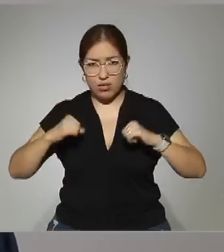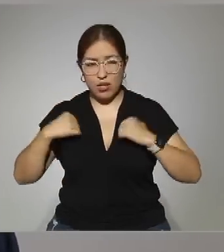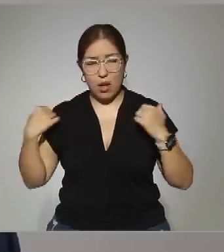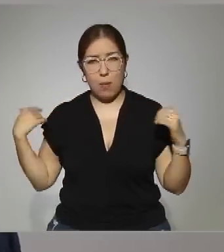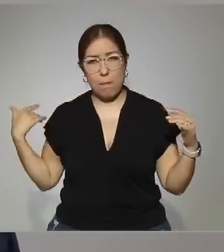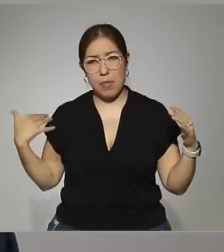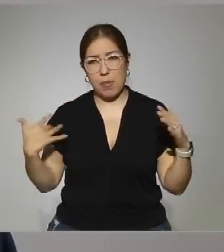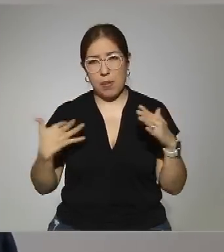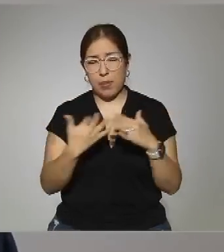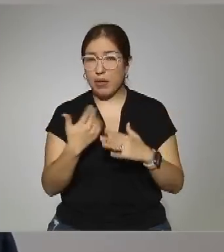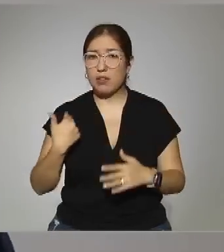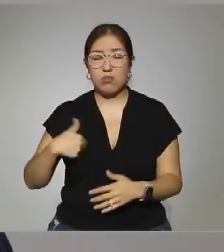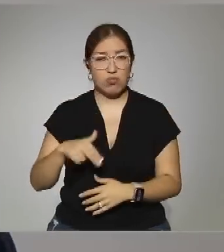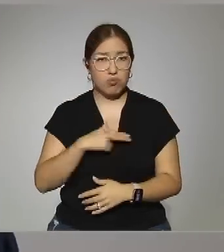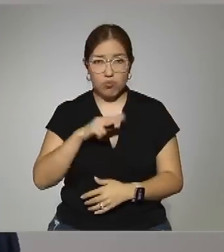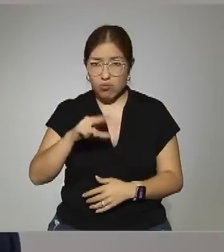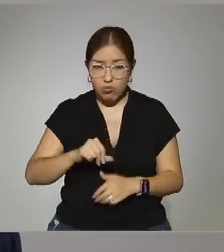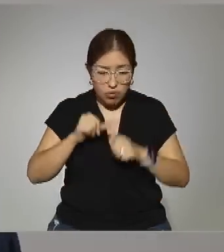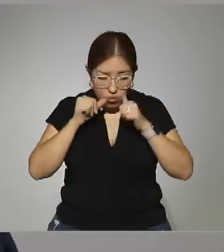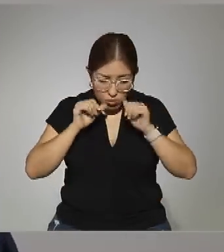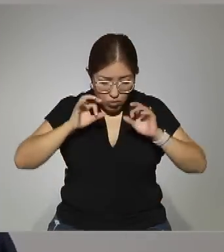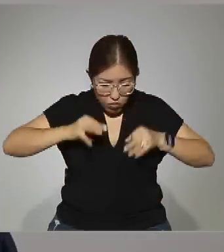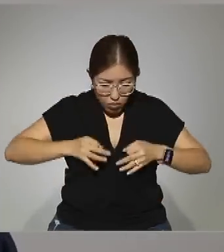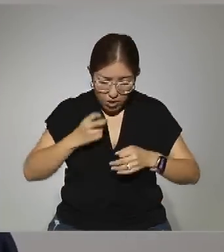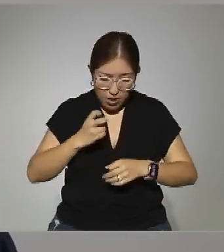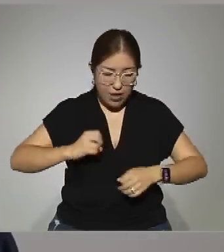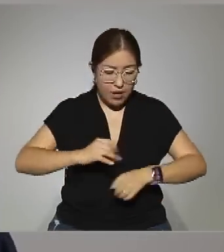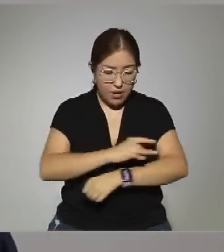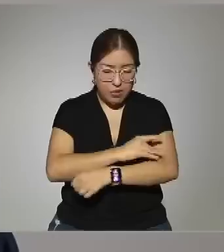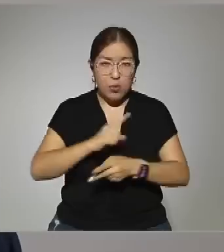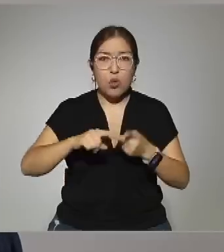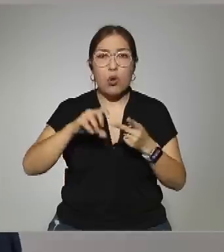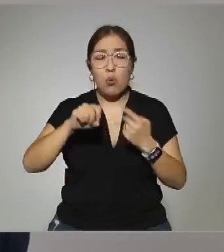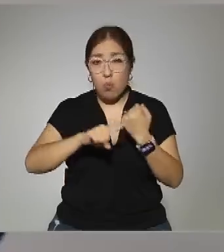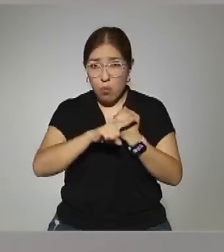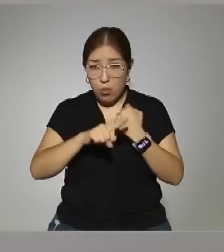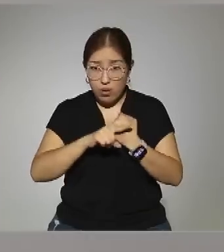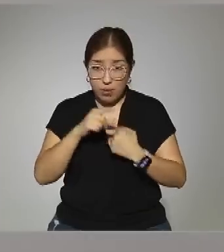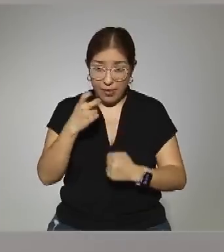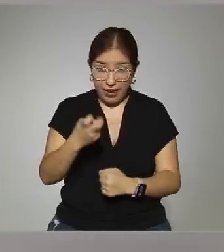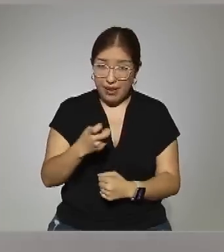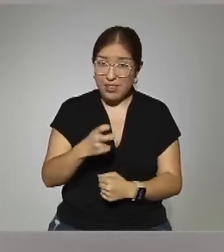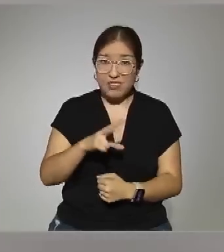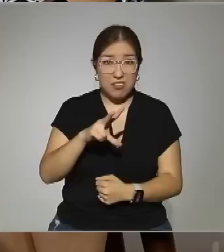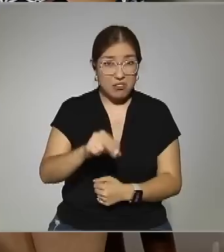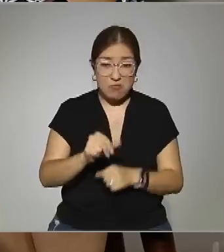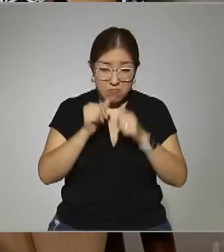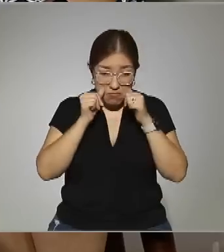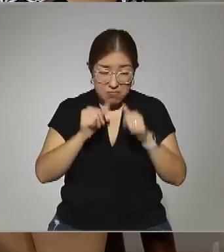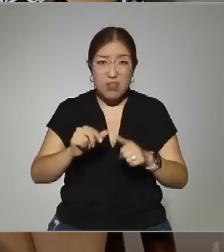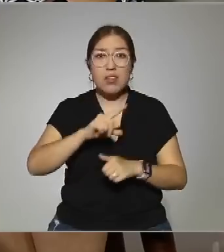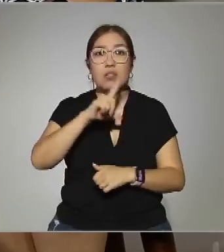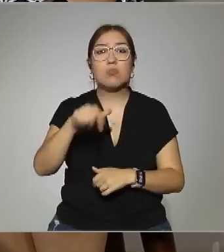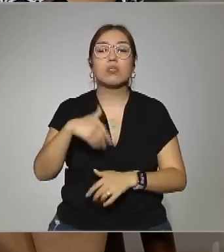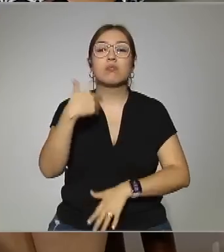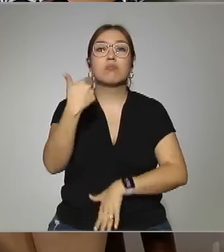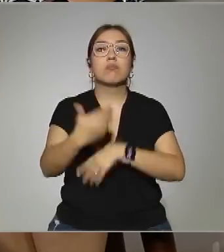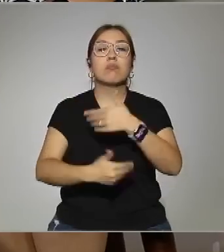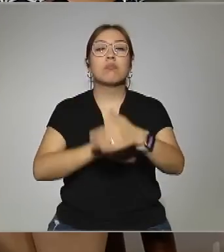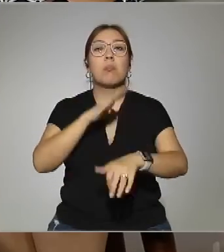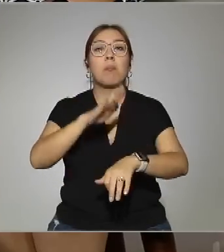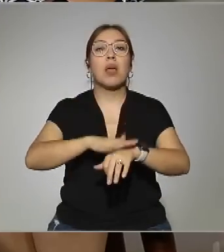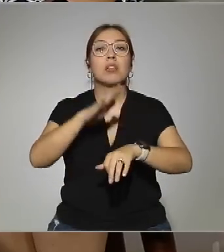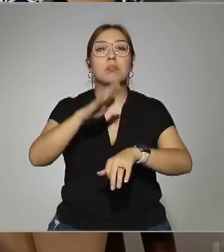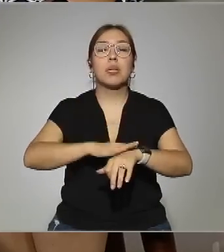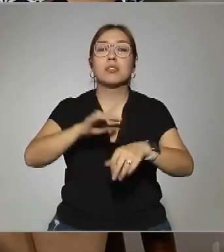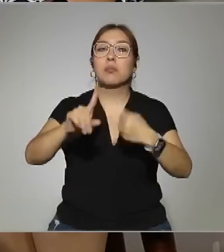nosotros no trabajamos estas emociones, si no trabajamos este problema que estamos teniendo, nos va a llevar a que tengamos cada vez más problemas, y esto